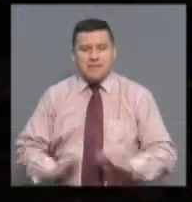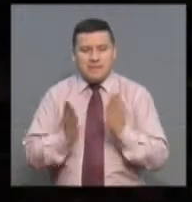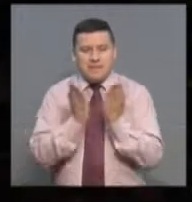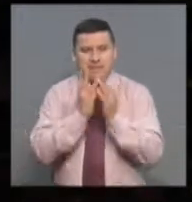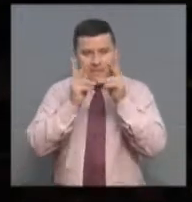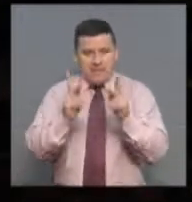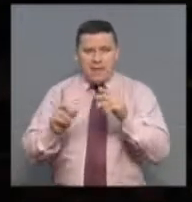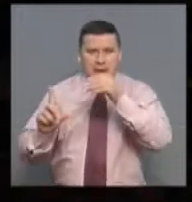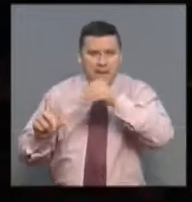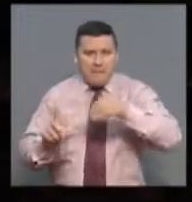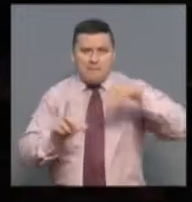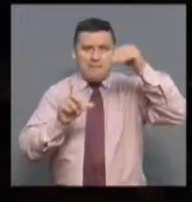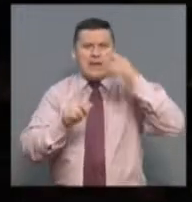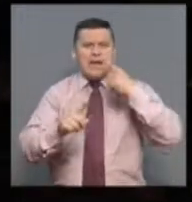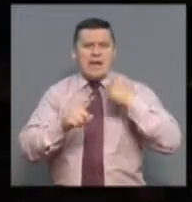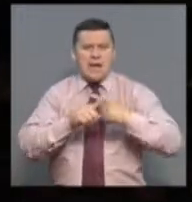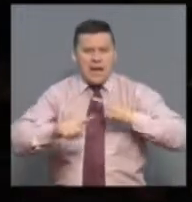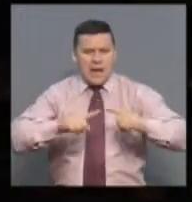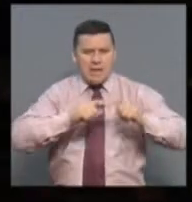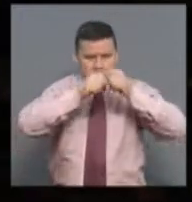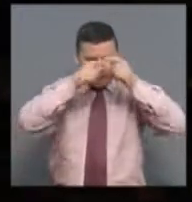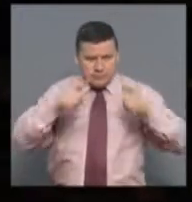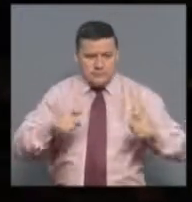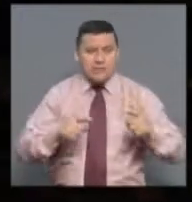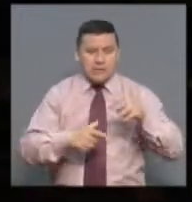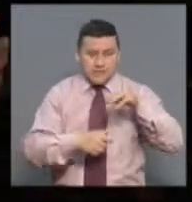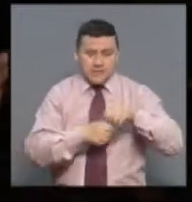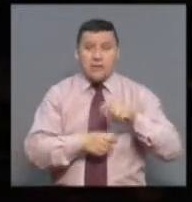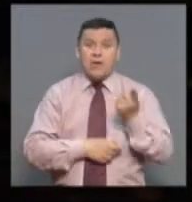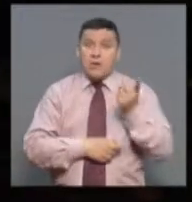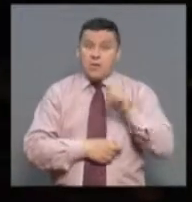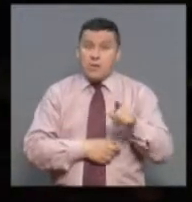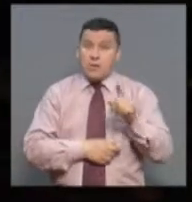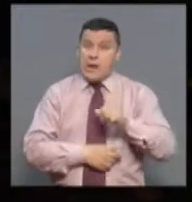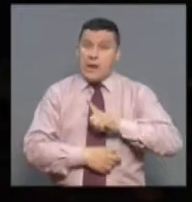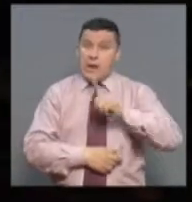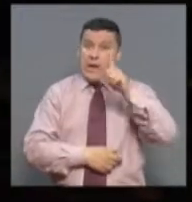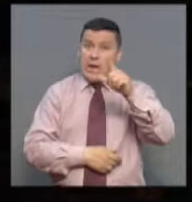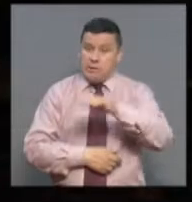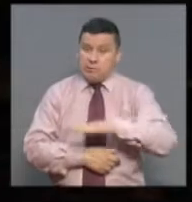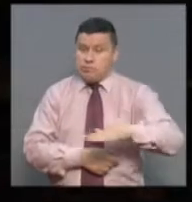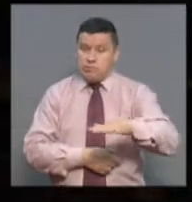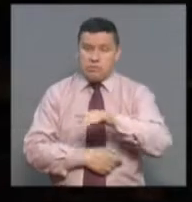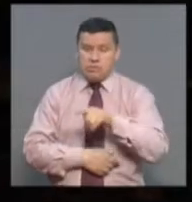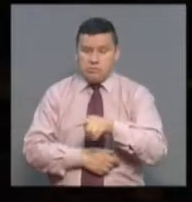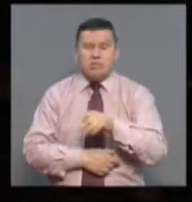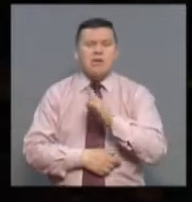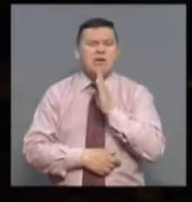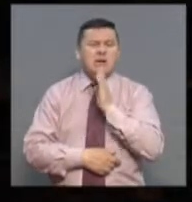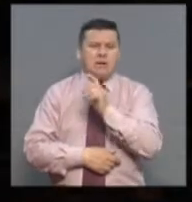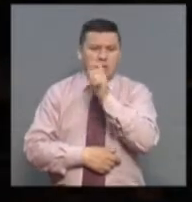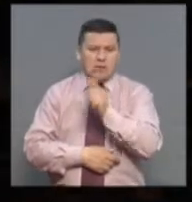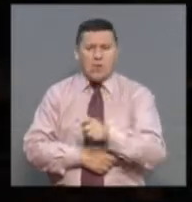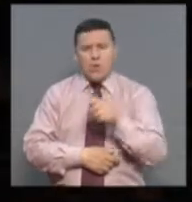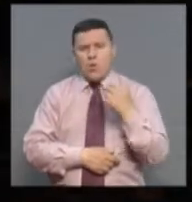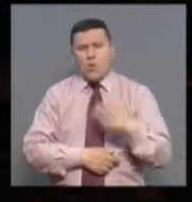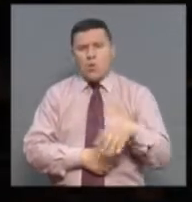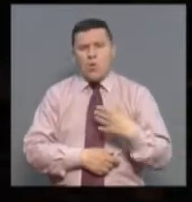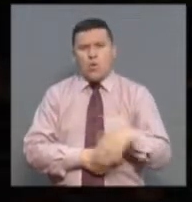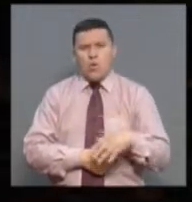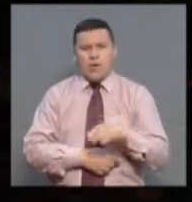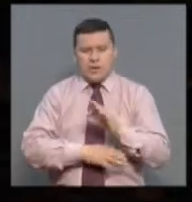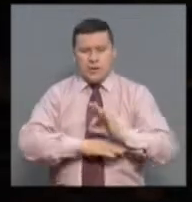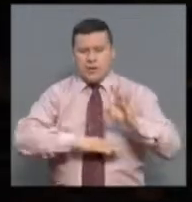Estudiante en maestría y egresada en administración pública. También es una líder en su territorial. Ella es una